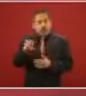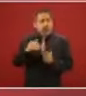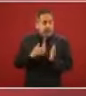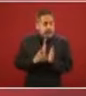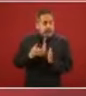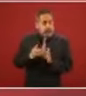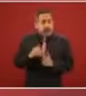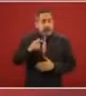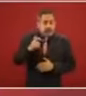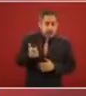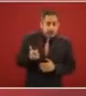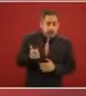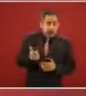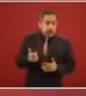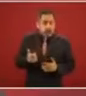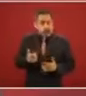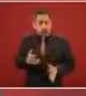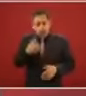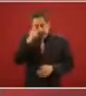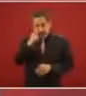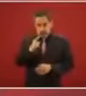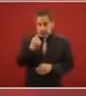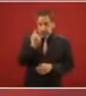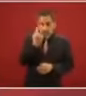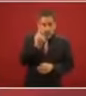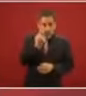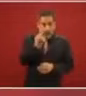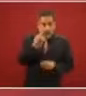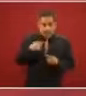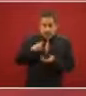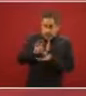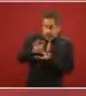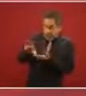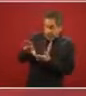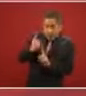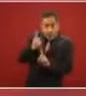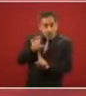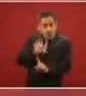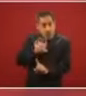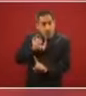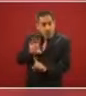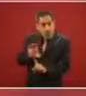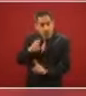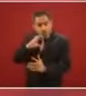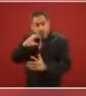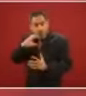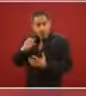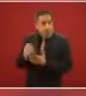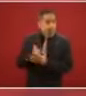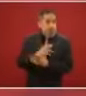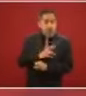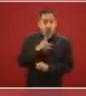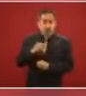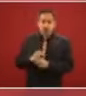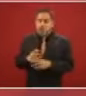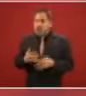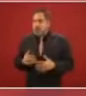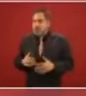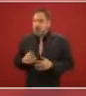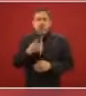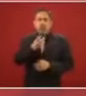2,400,000,000 de pesos para una persona. Por eso hablábamos de un